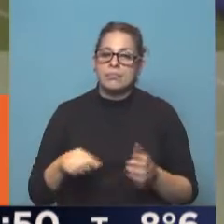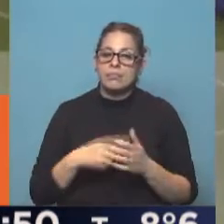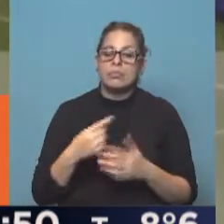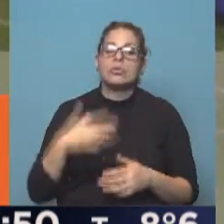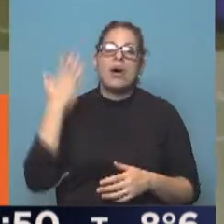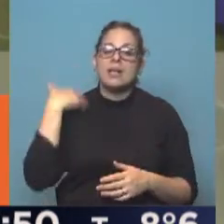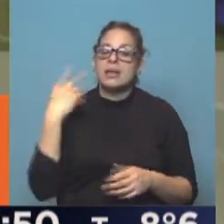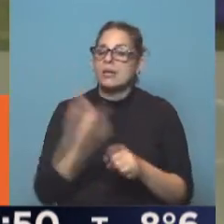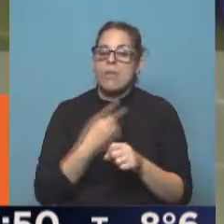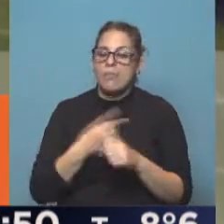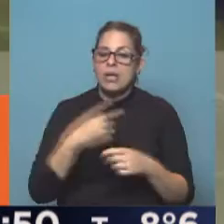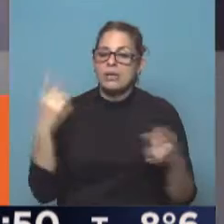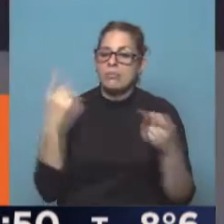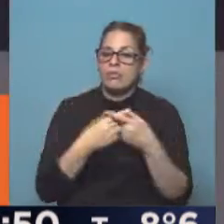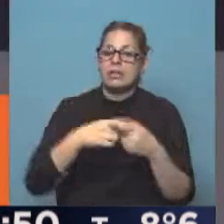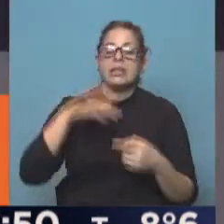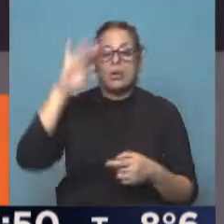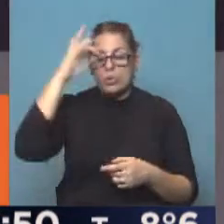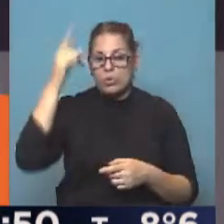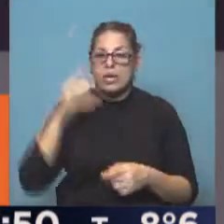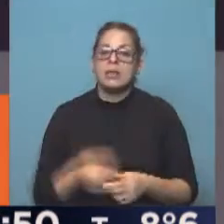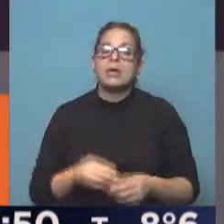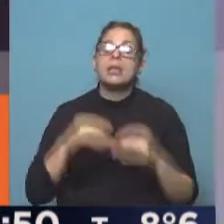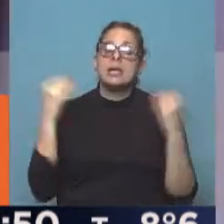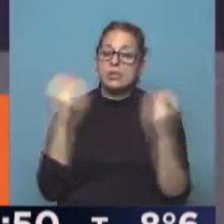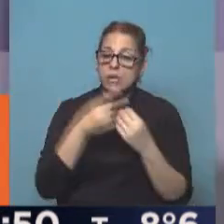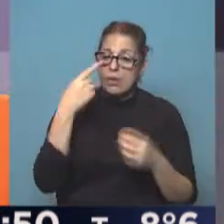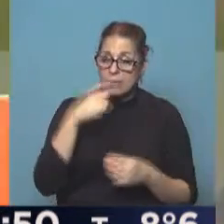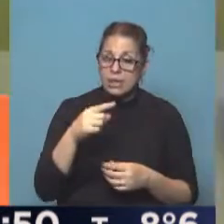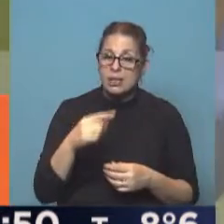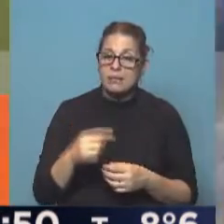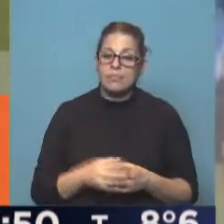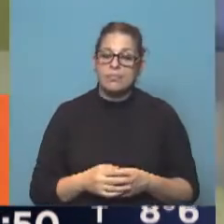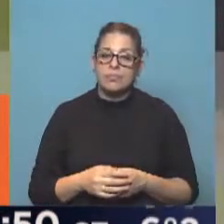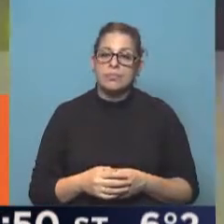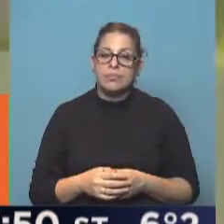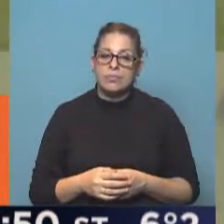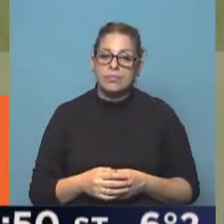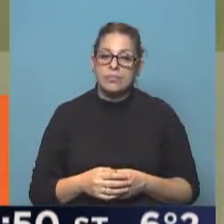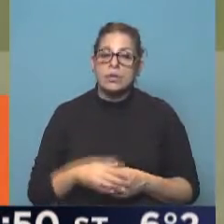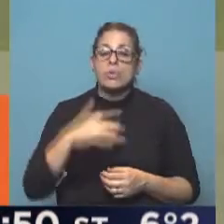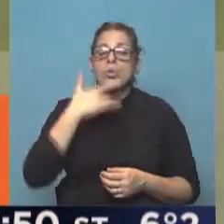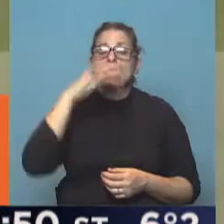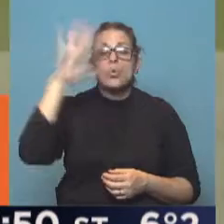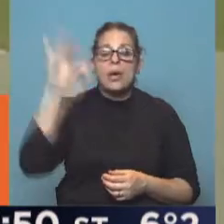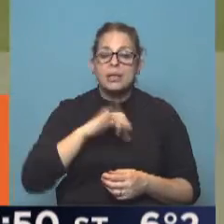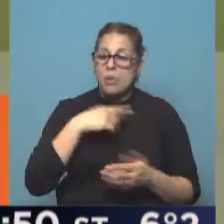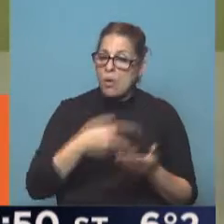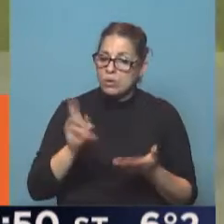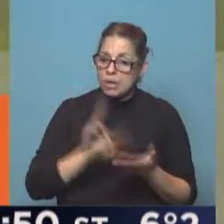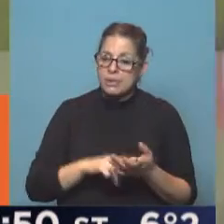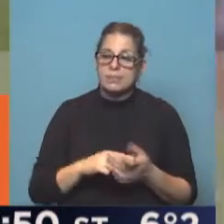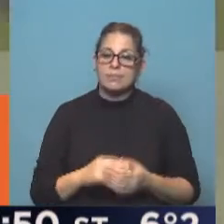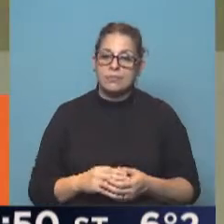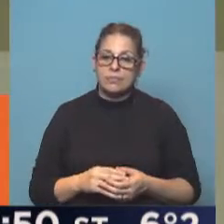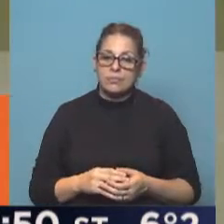hacer absolutamente nada frente a Uruguay, que ya para cerrar el resultado aparecía la habilitación otra vez de Luis Suárez,